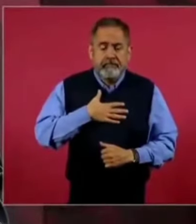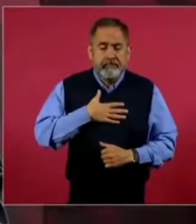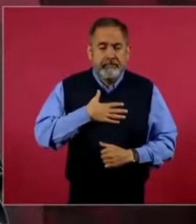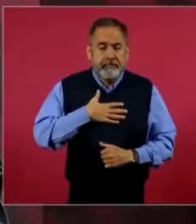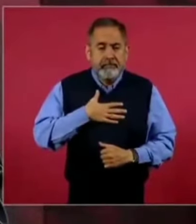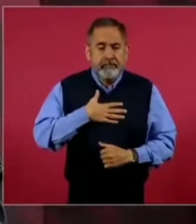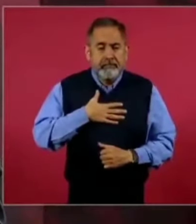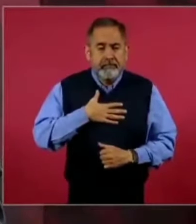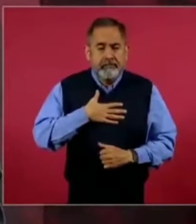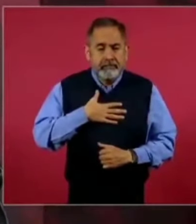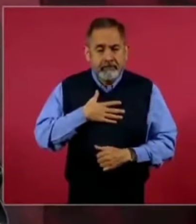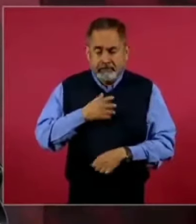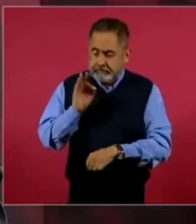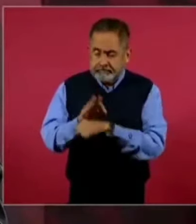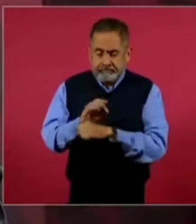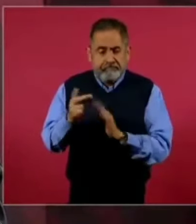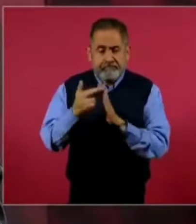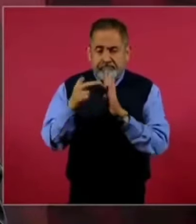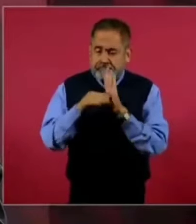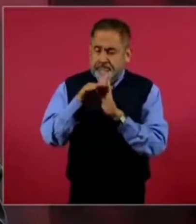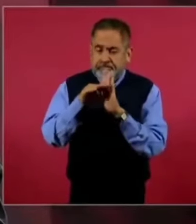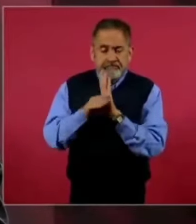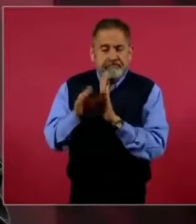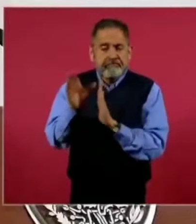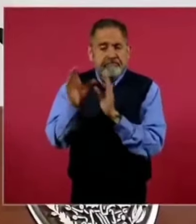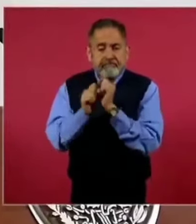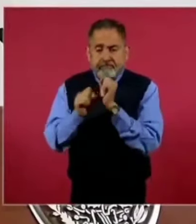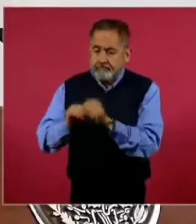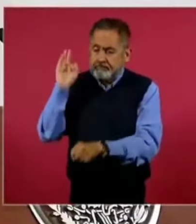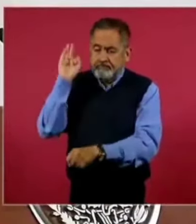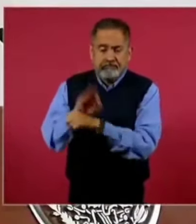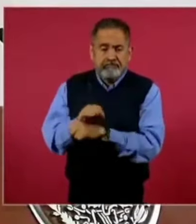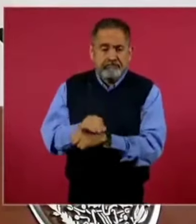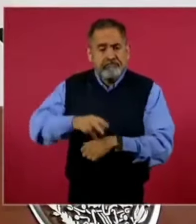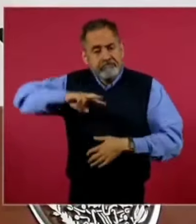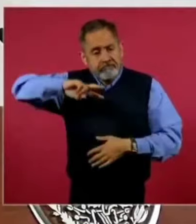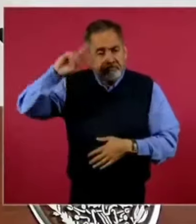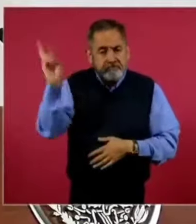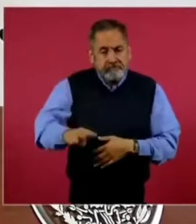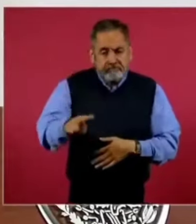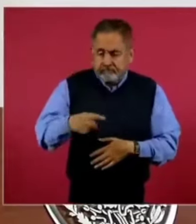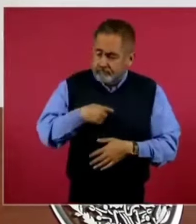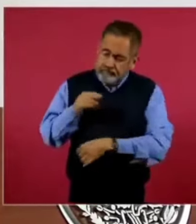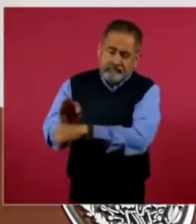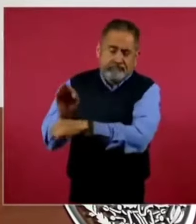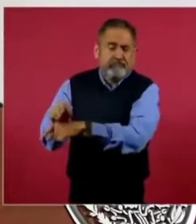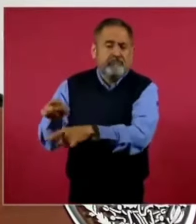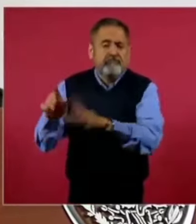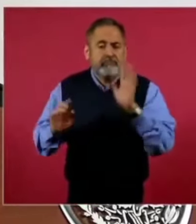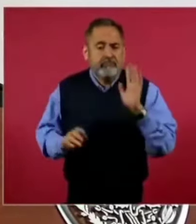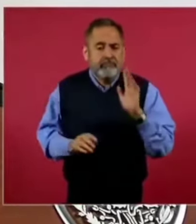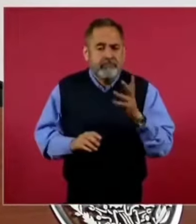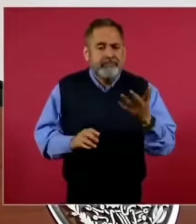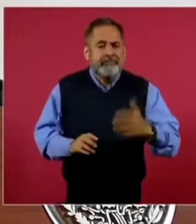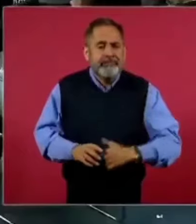que apegarnos a la verdad. ¿Y por